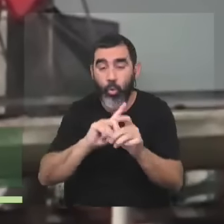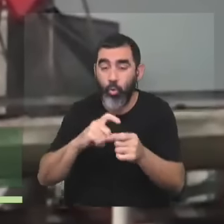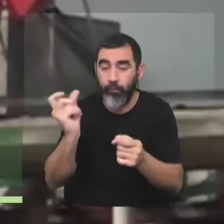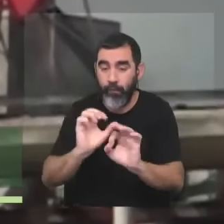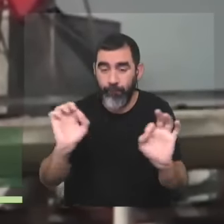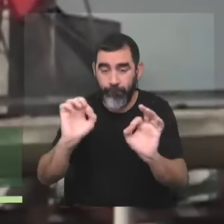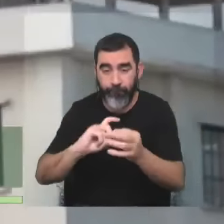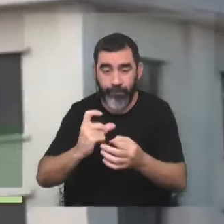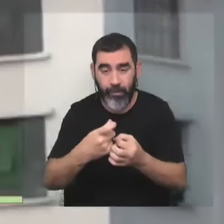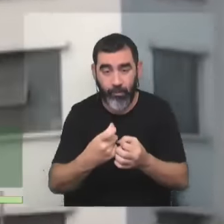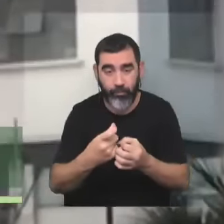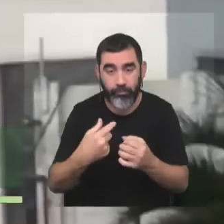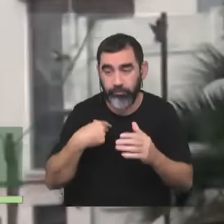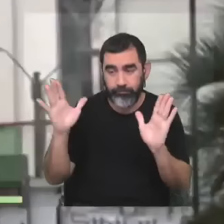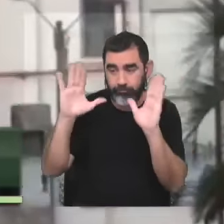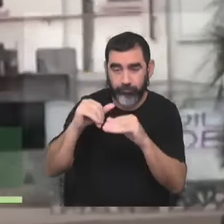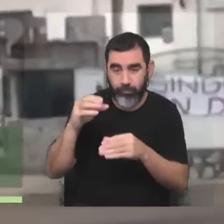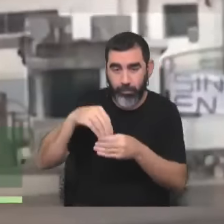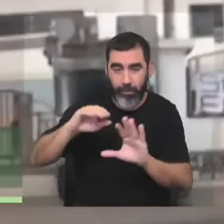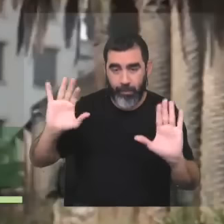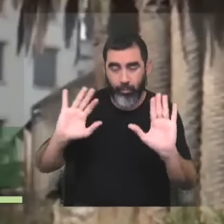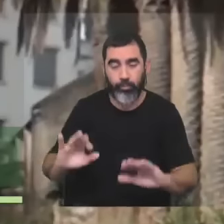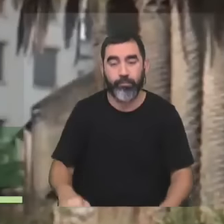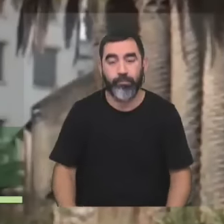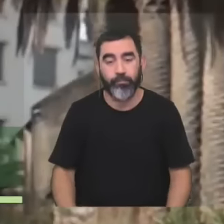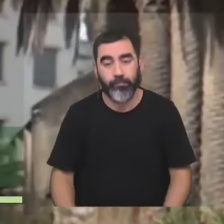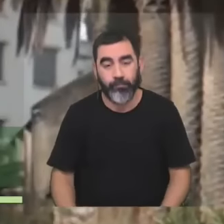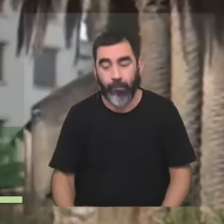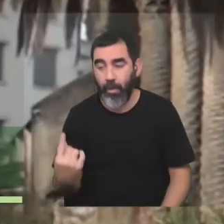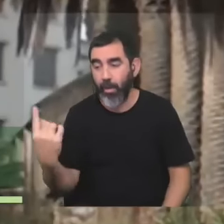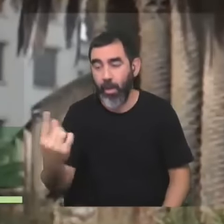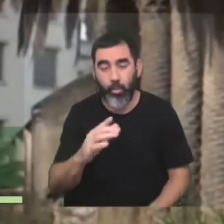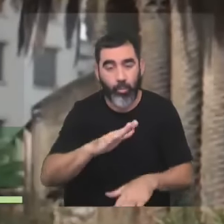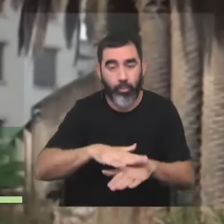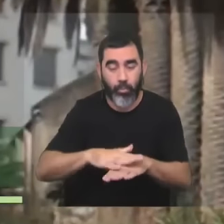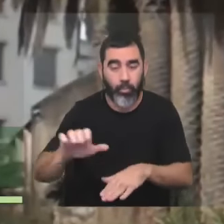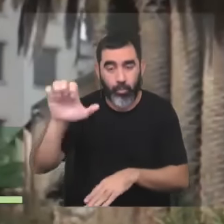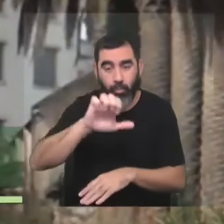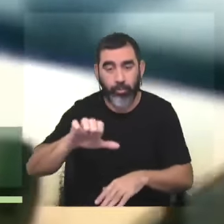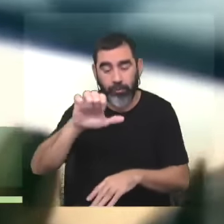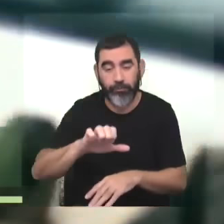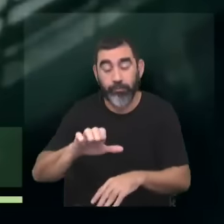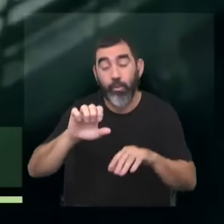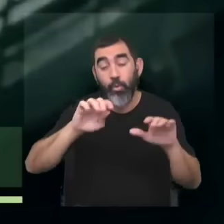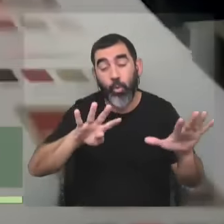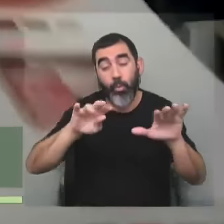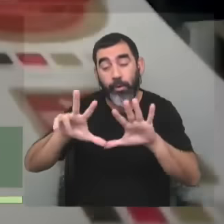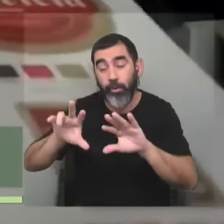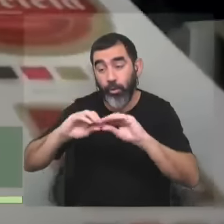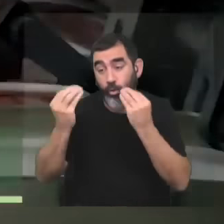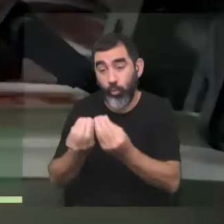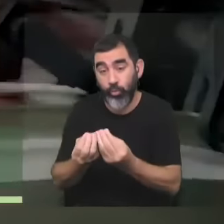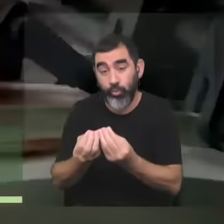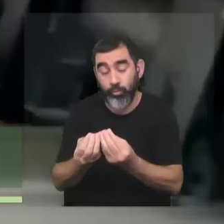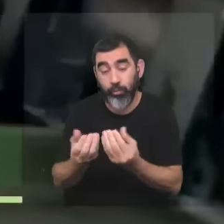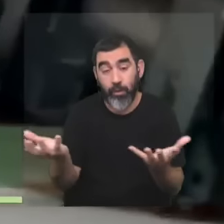sindicato Que bueno que allí nosotros no participamos en la discusión eso será mano a mano entre ellos y la empresa y bueno de esos 98 efectivos hoy nosotros